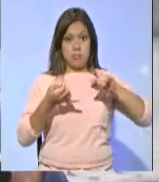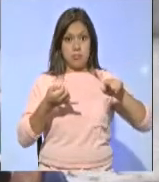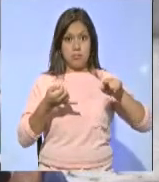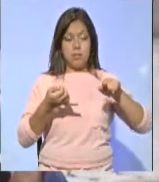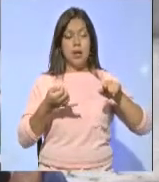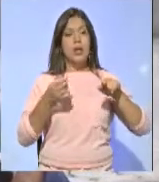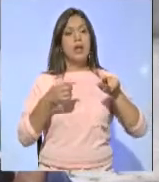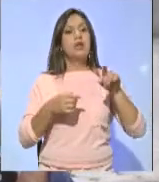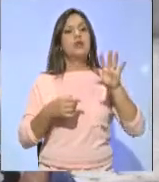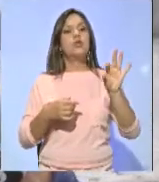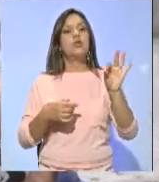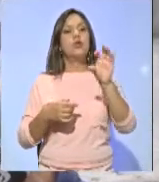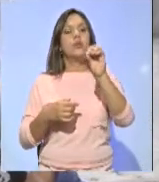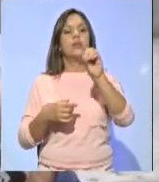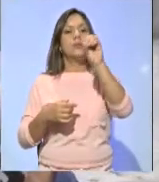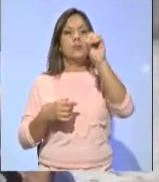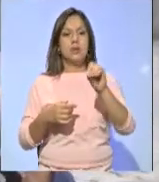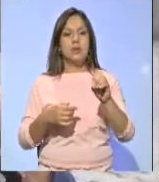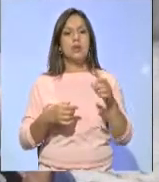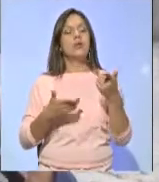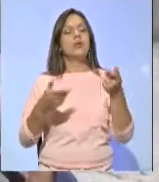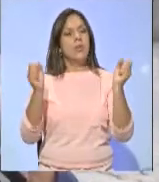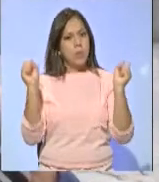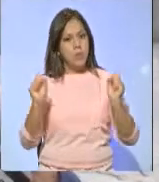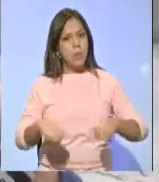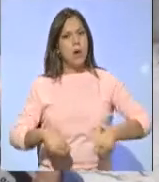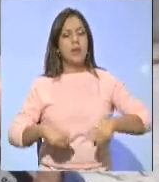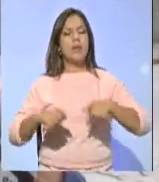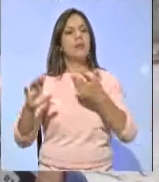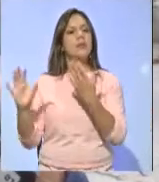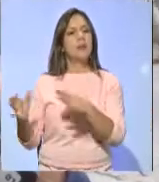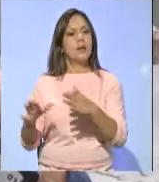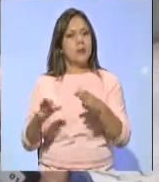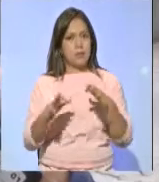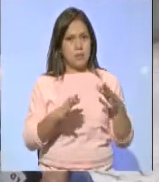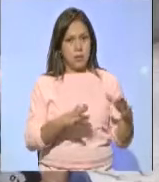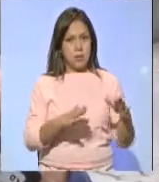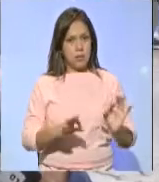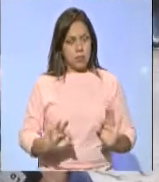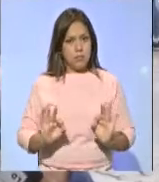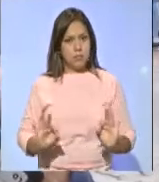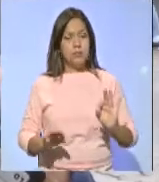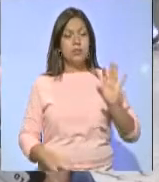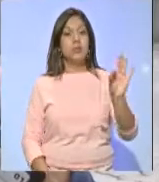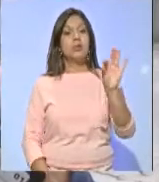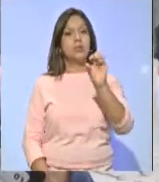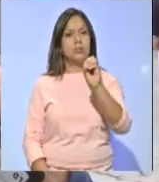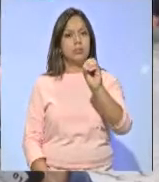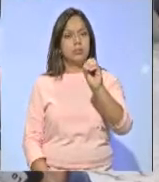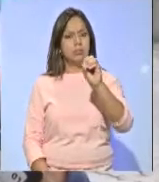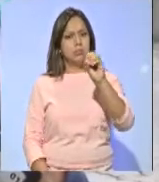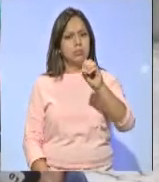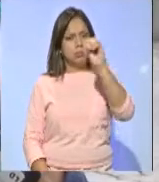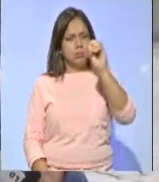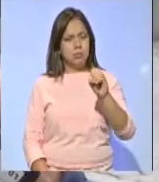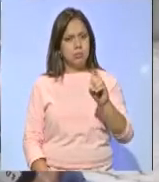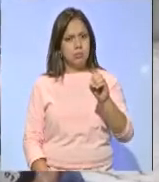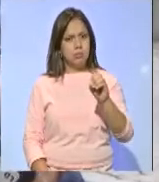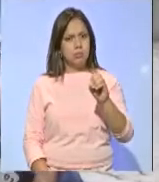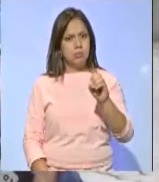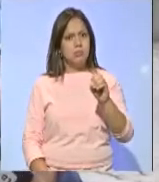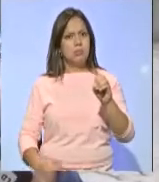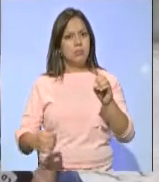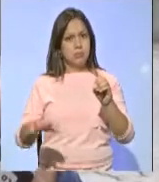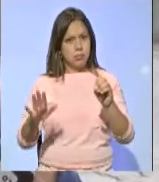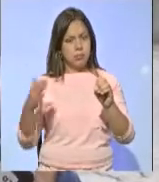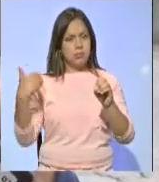el 90% de la población tenga un tratamiento oportuno y eficaz, y el 90% de estas personas que tienen ya el